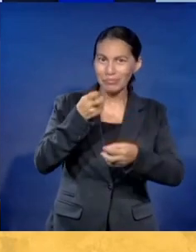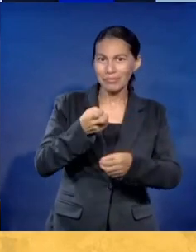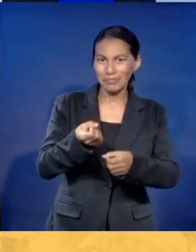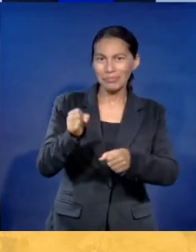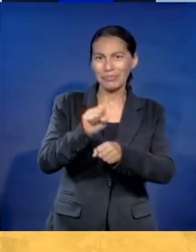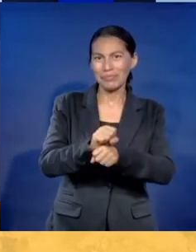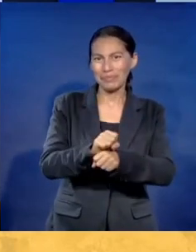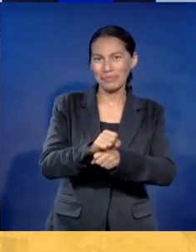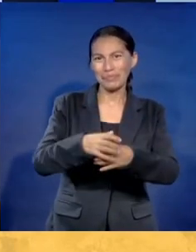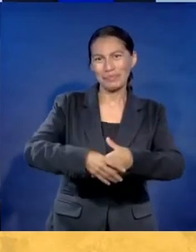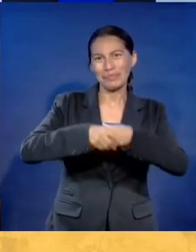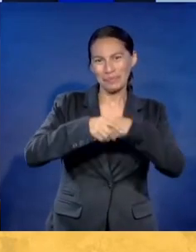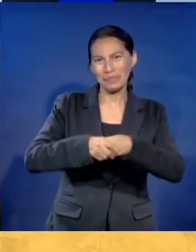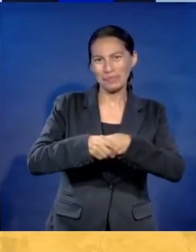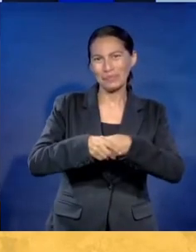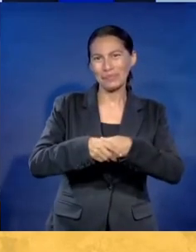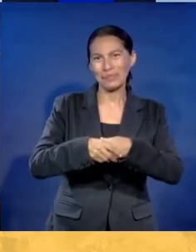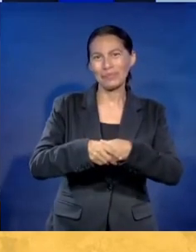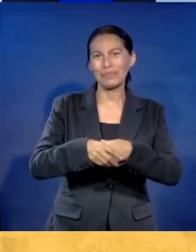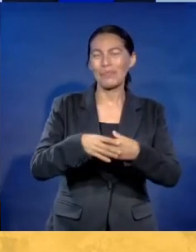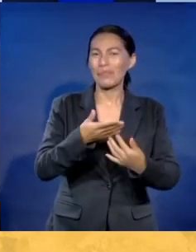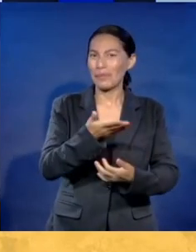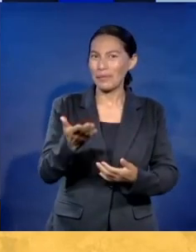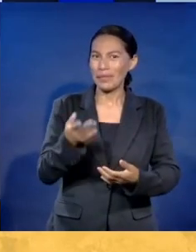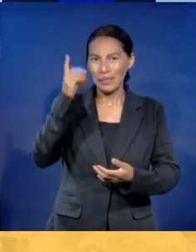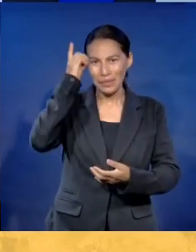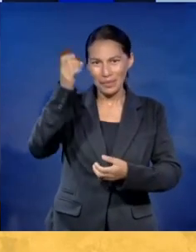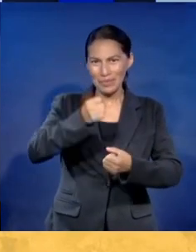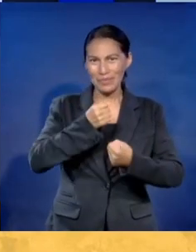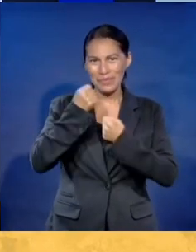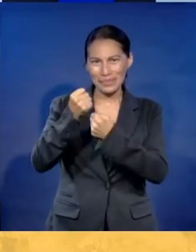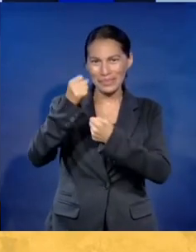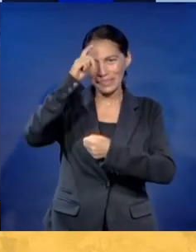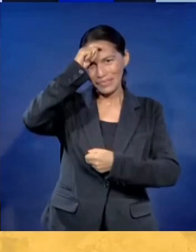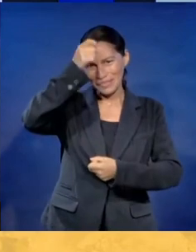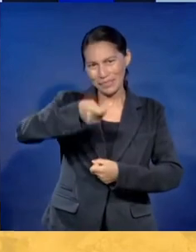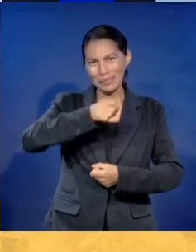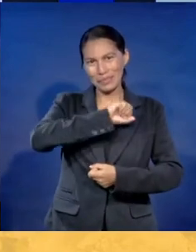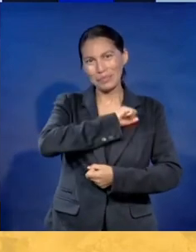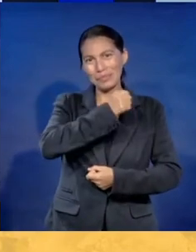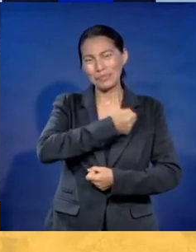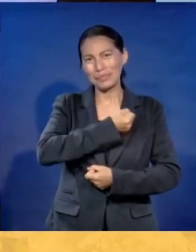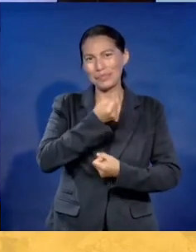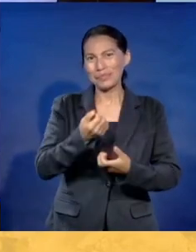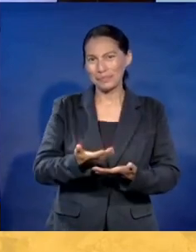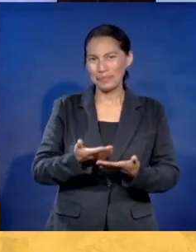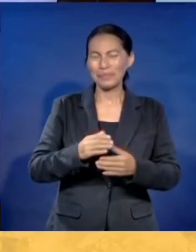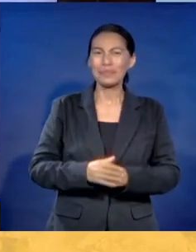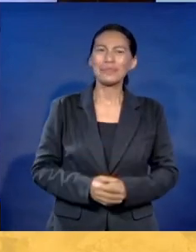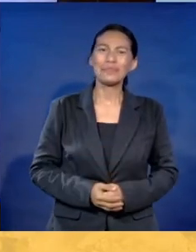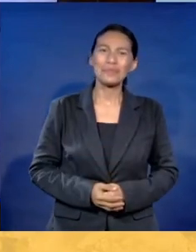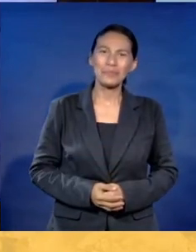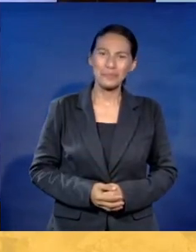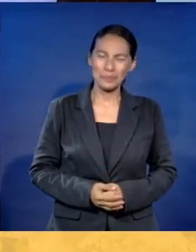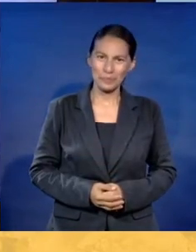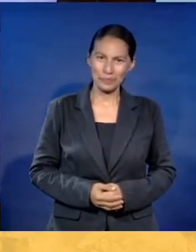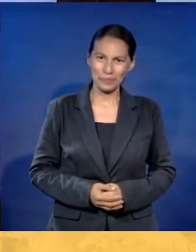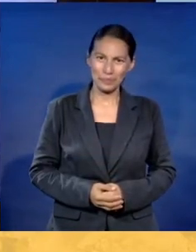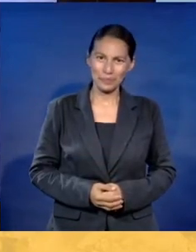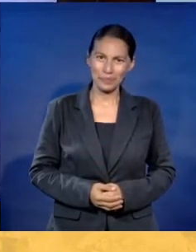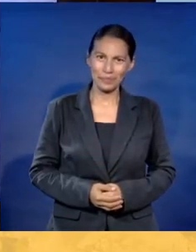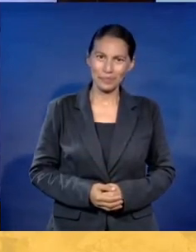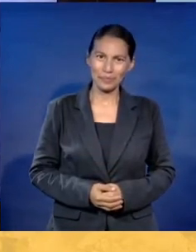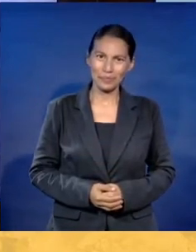enviarle un saludo cordial y desearle que Dios le dé mucha fuerza mucha bendición mucha salud también sé que dentro del lugar hay